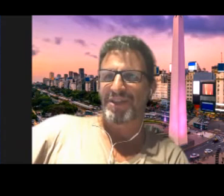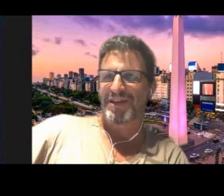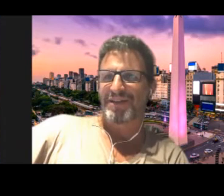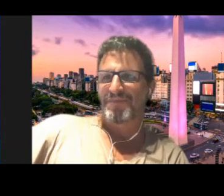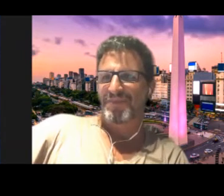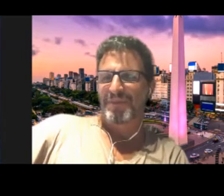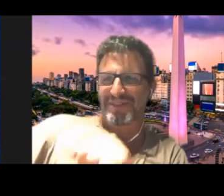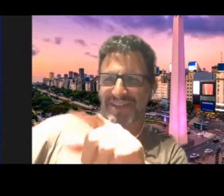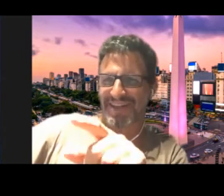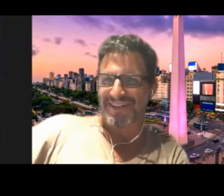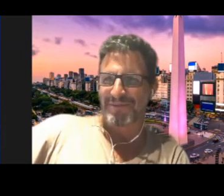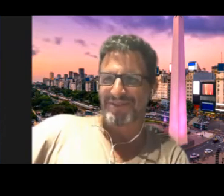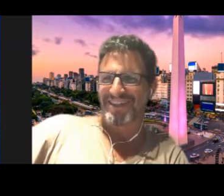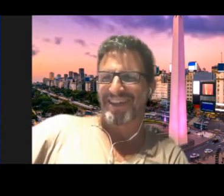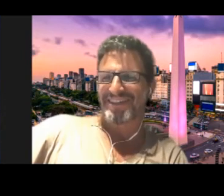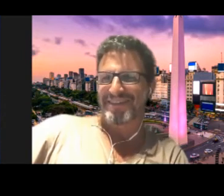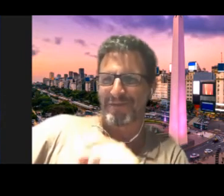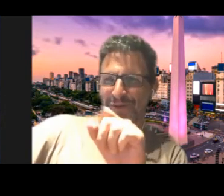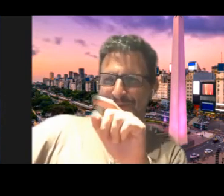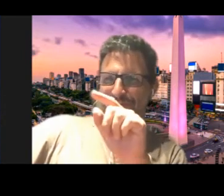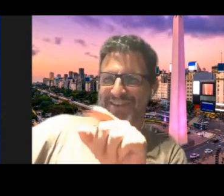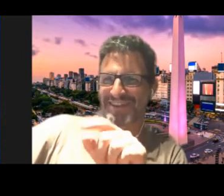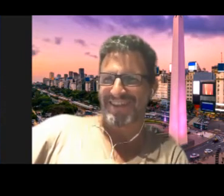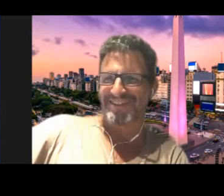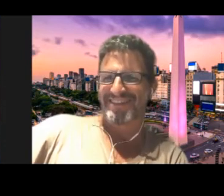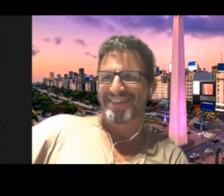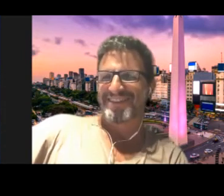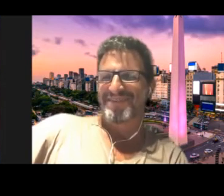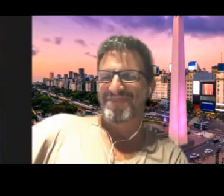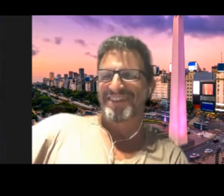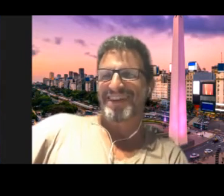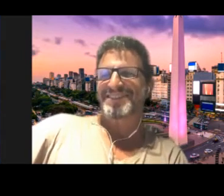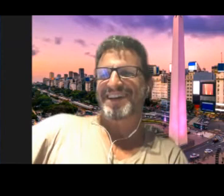calidad de vida. Vas a sacar, como te dije, ese cuerpo fit que tenés.